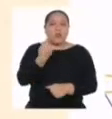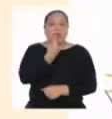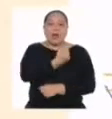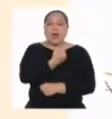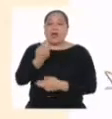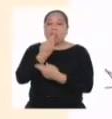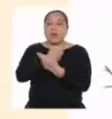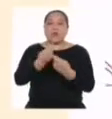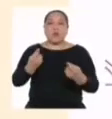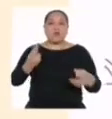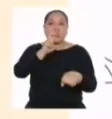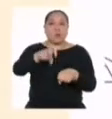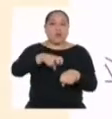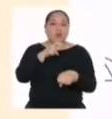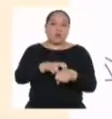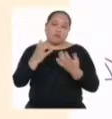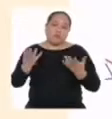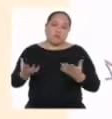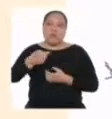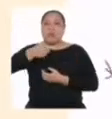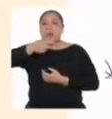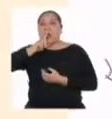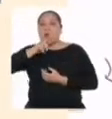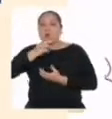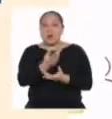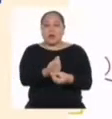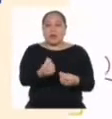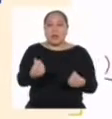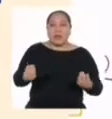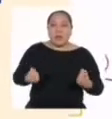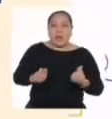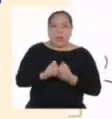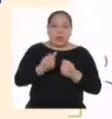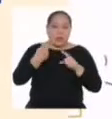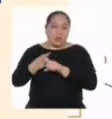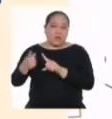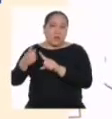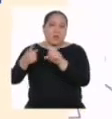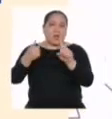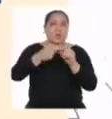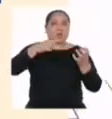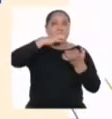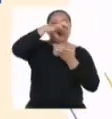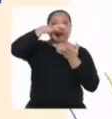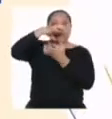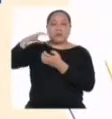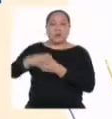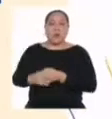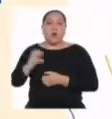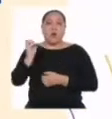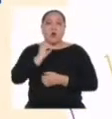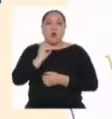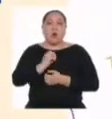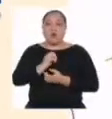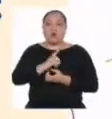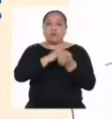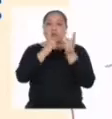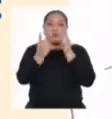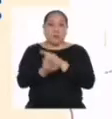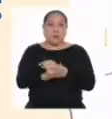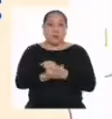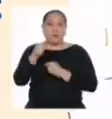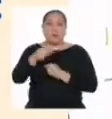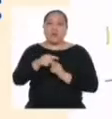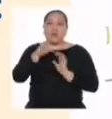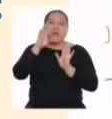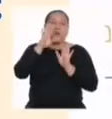recursos naturales, ya sea el agua, el suelo y su biodiversidad o las energías renovables,